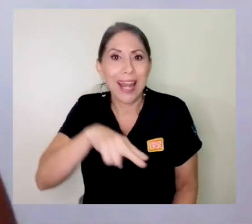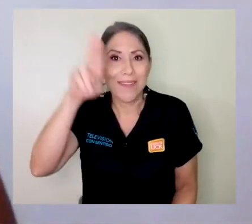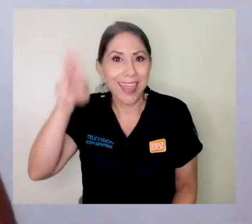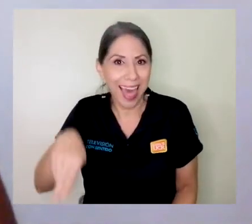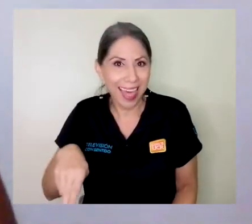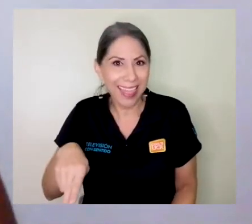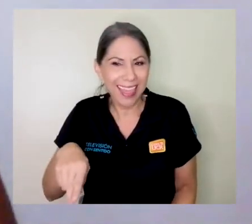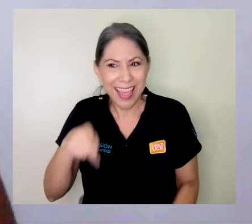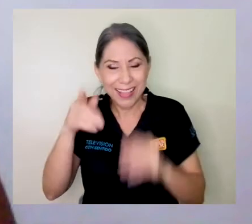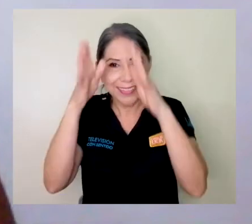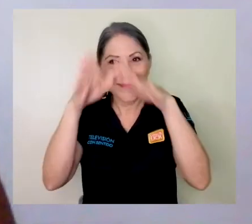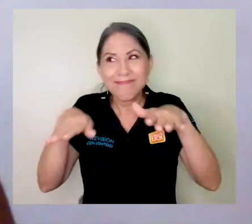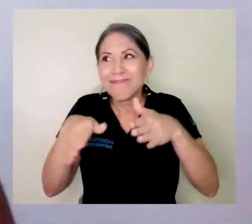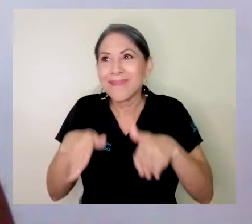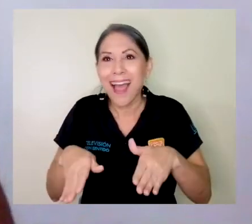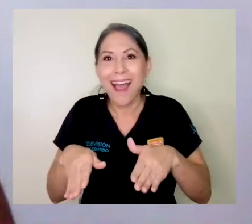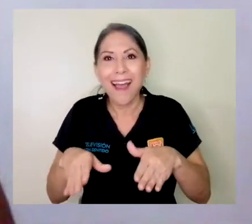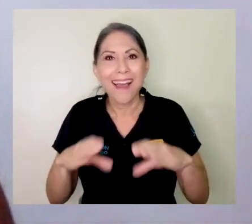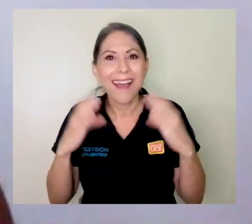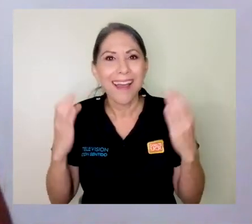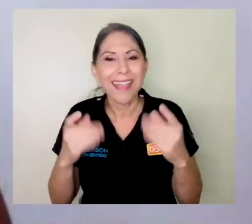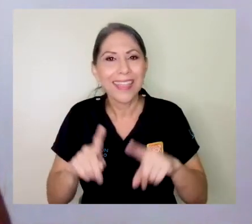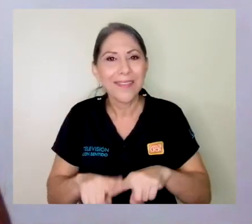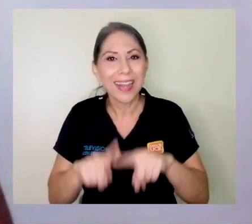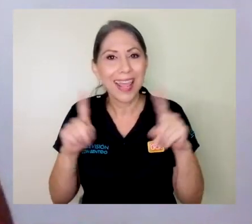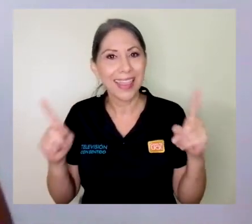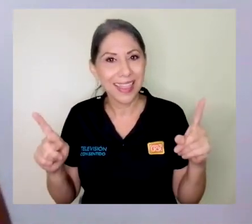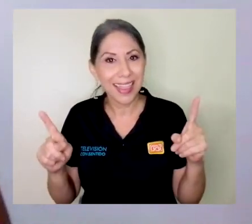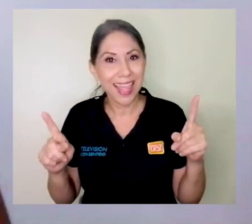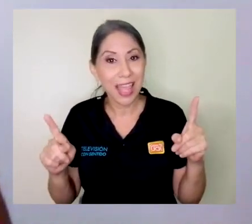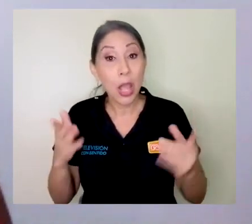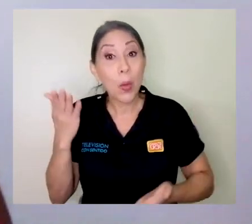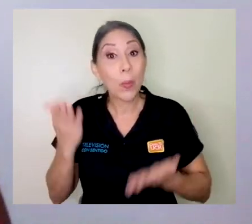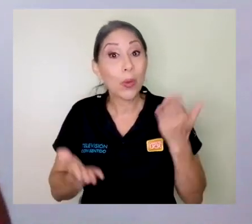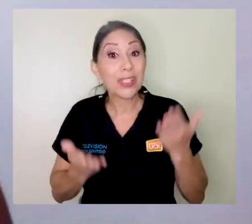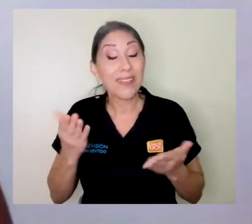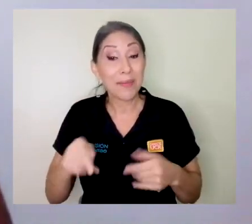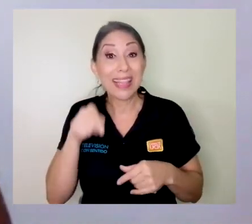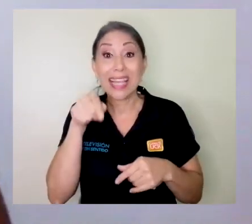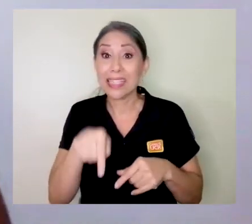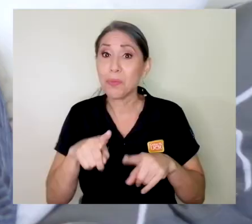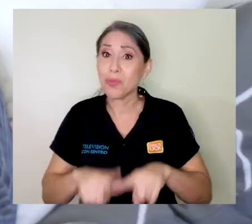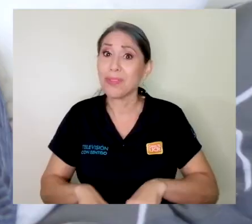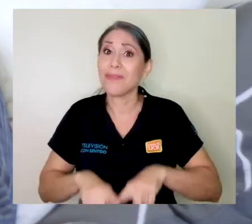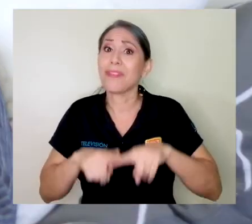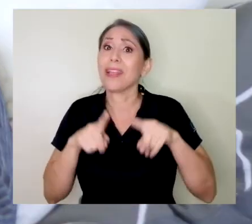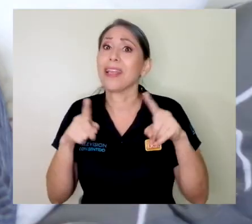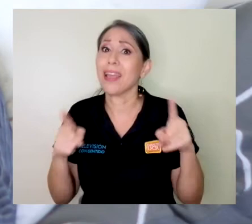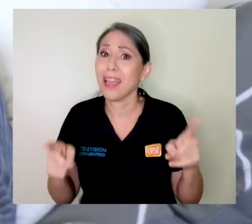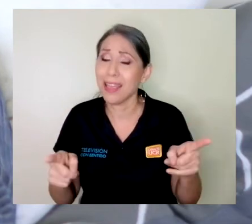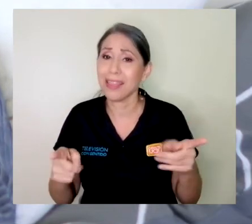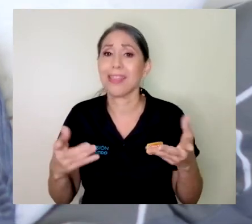Navidad va a ser una Navidad diferente y va a ser una Navidad que posiblemente vaya a marcar otras Navidades.